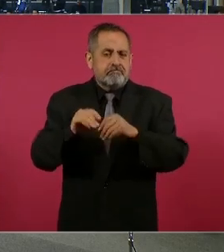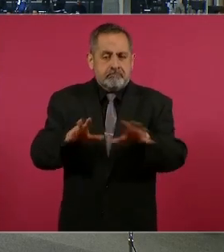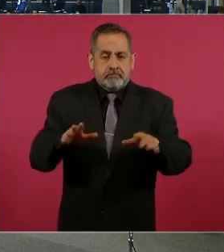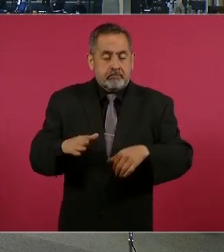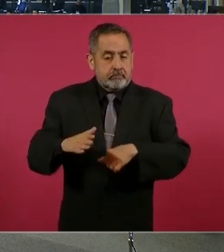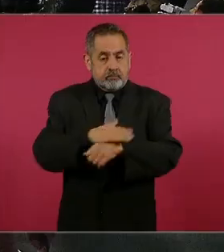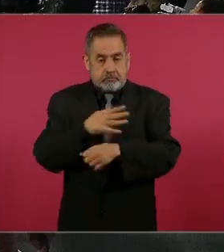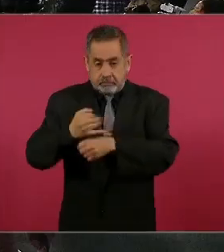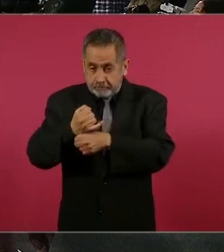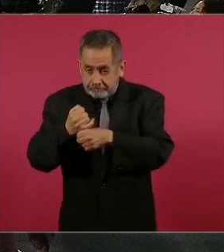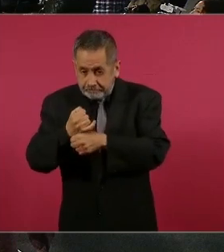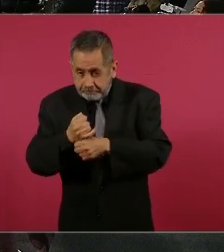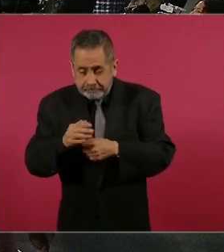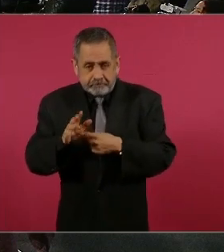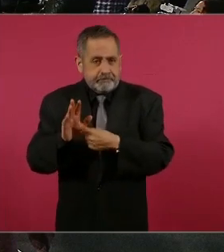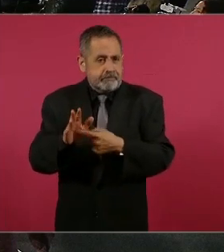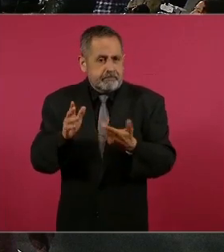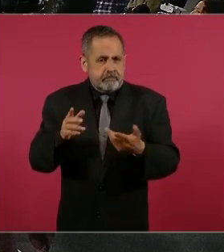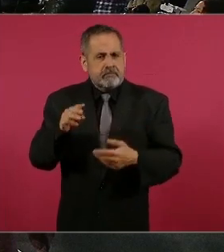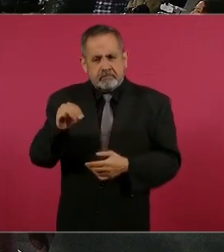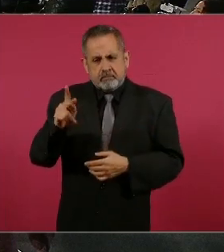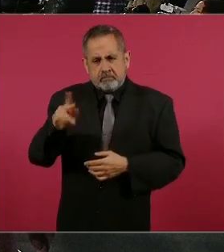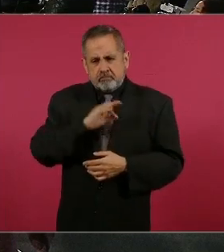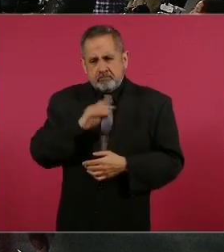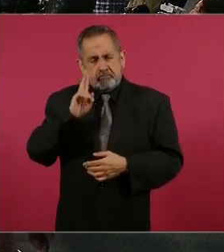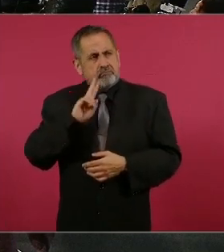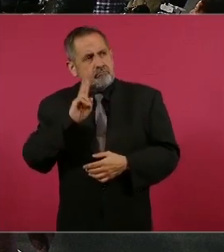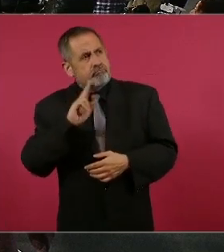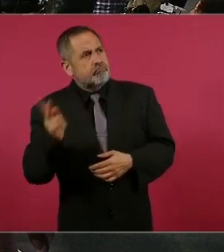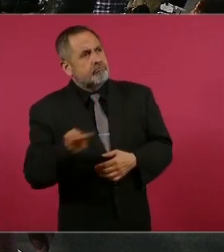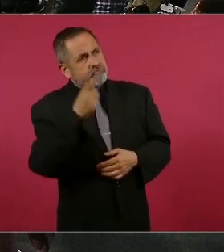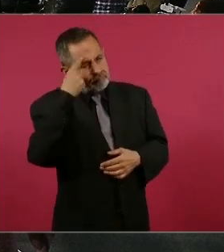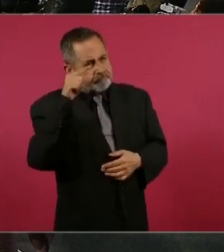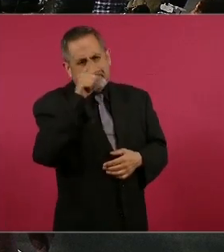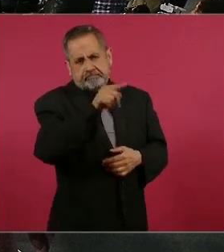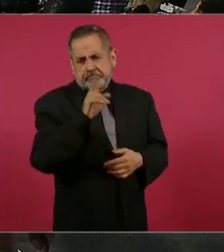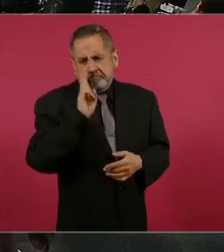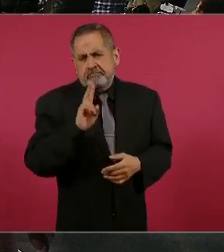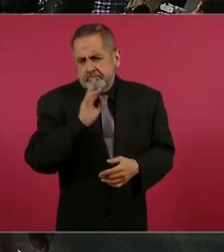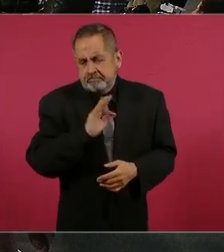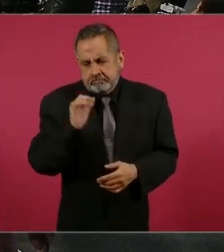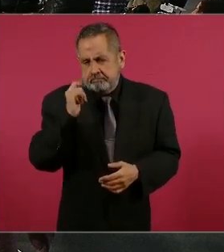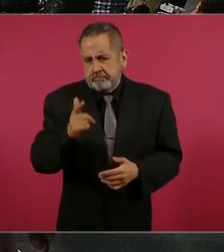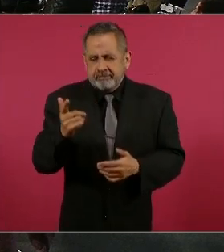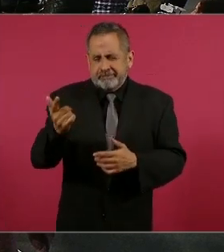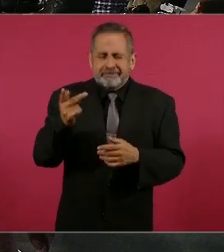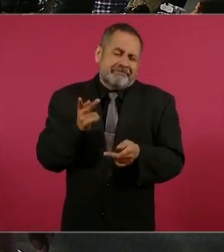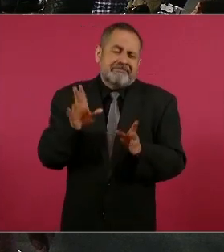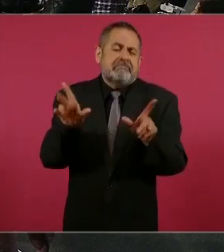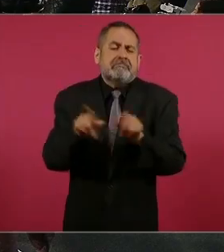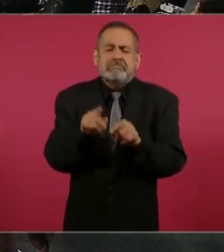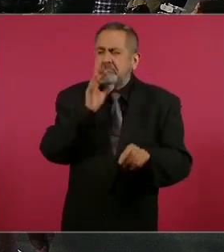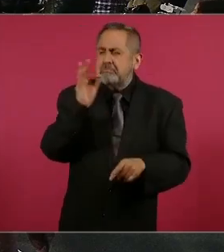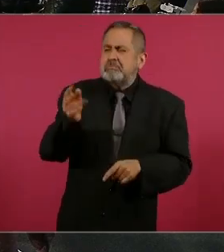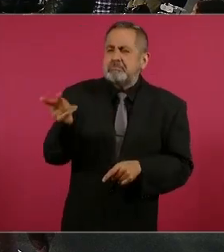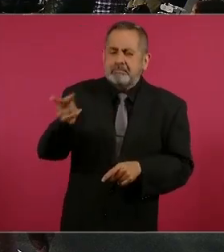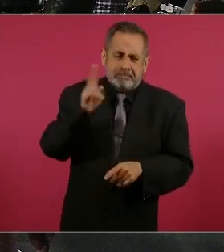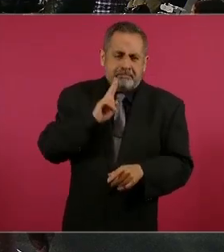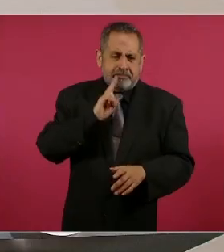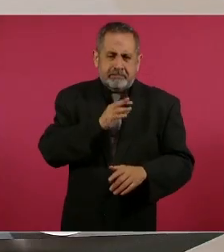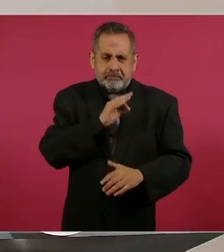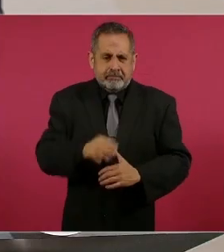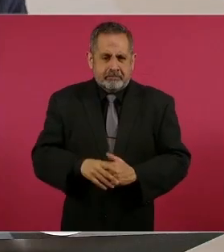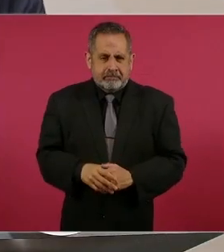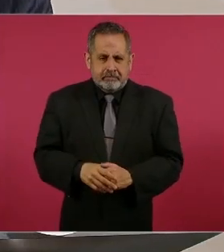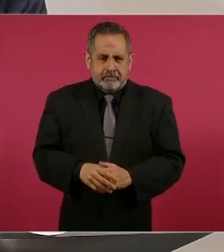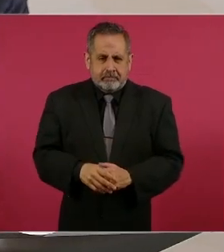las investigaciones ministeriales se puede diligenciar una petición así. Si le puede preguntar nada más. Sí, yo creo